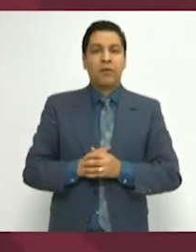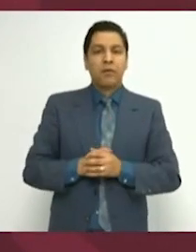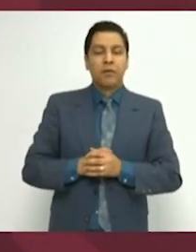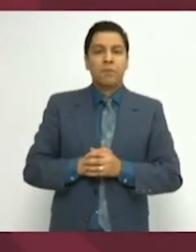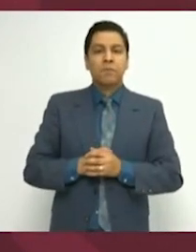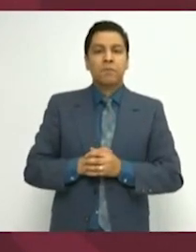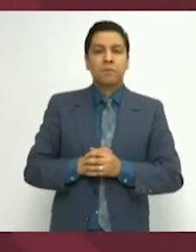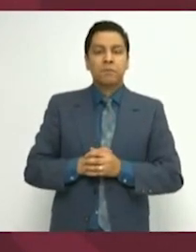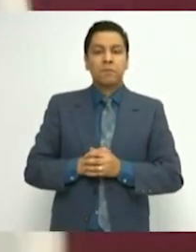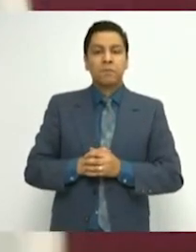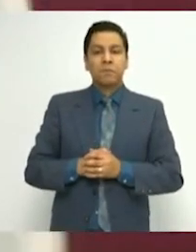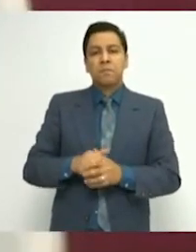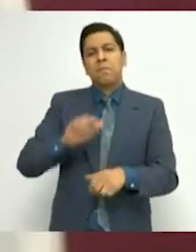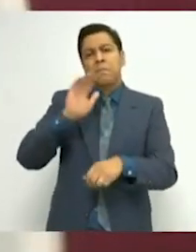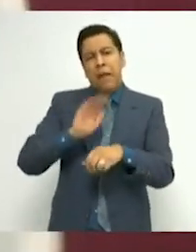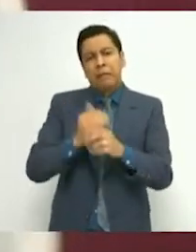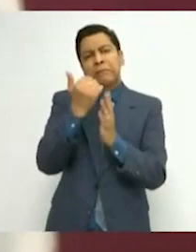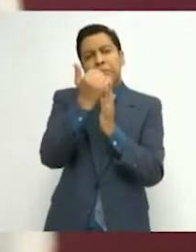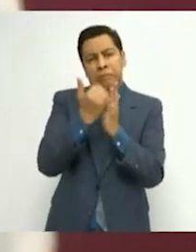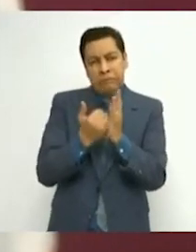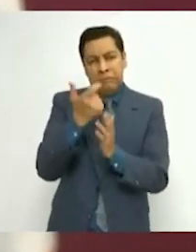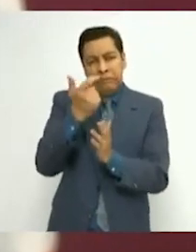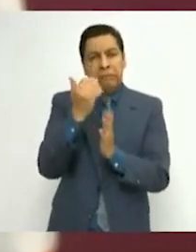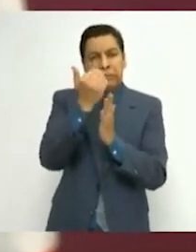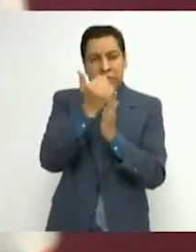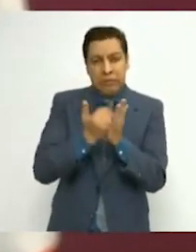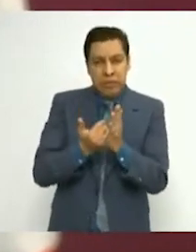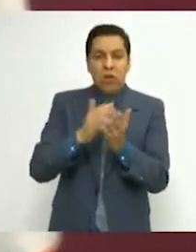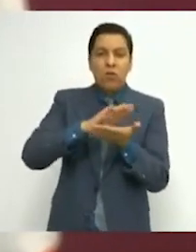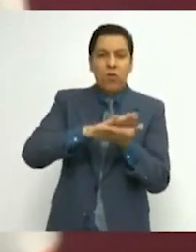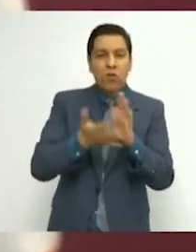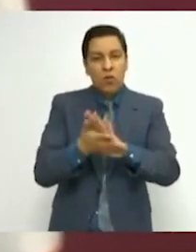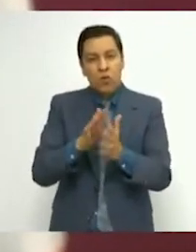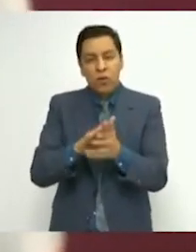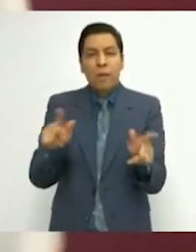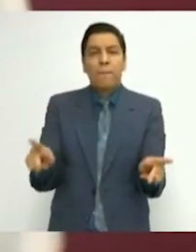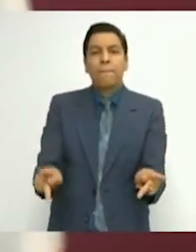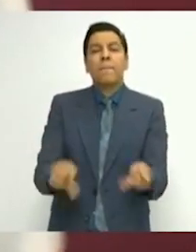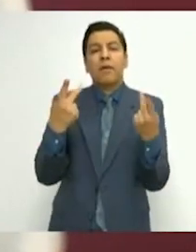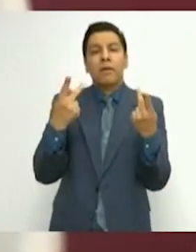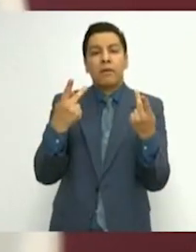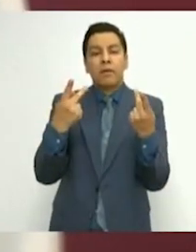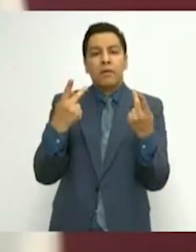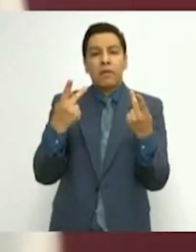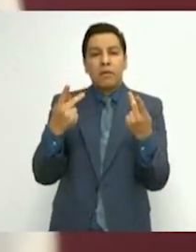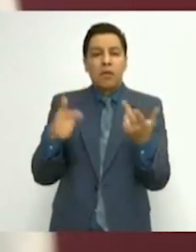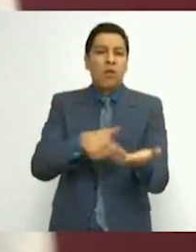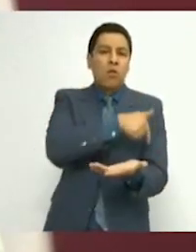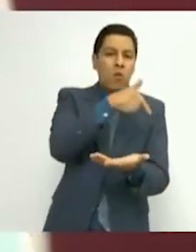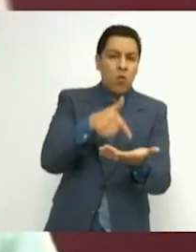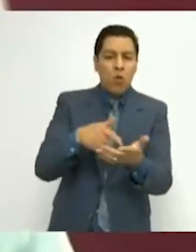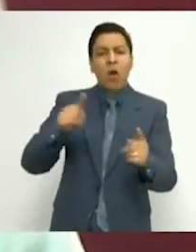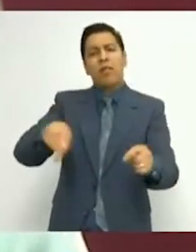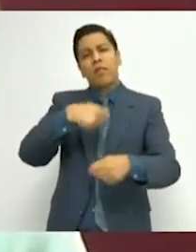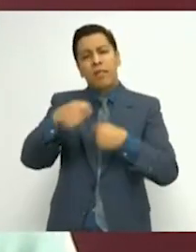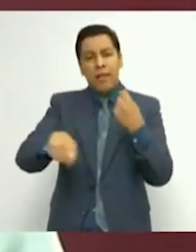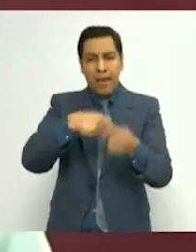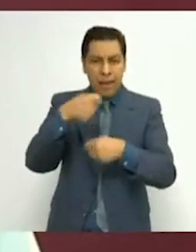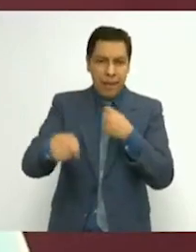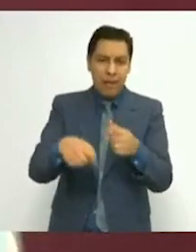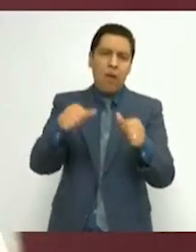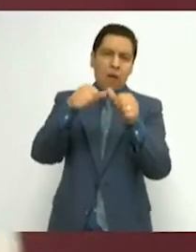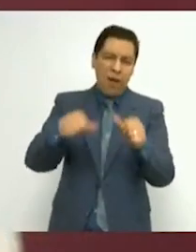Está más barata la tortilla que se vende en las tiendas